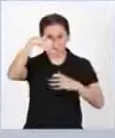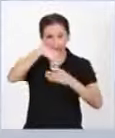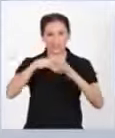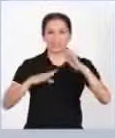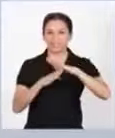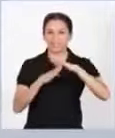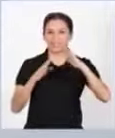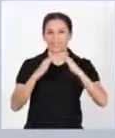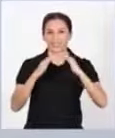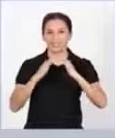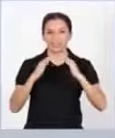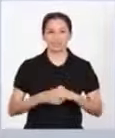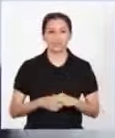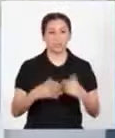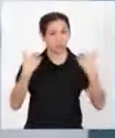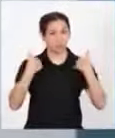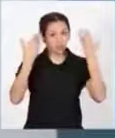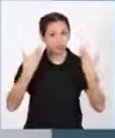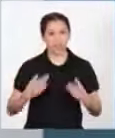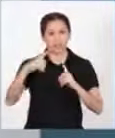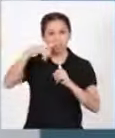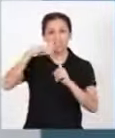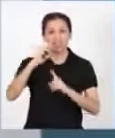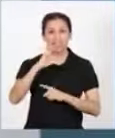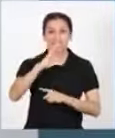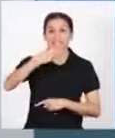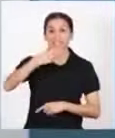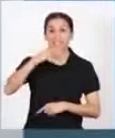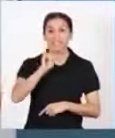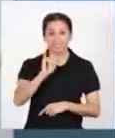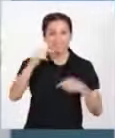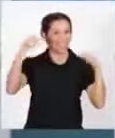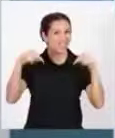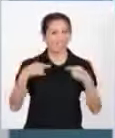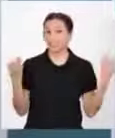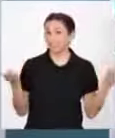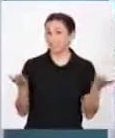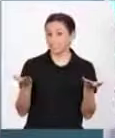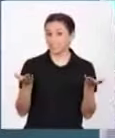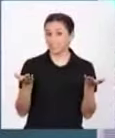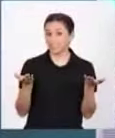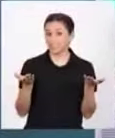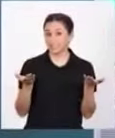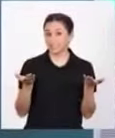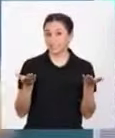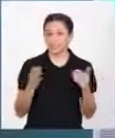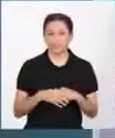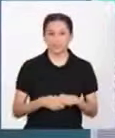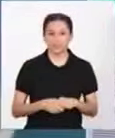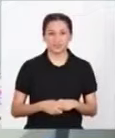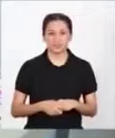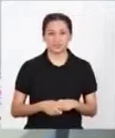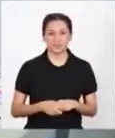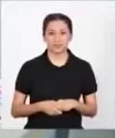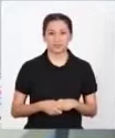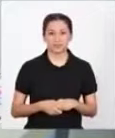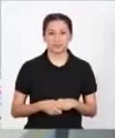desde sus hogares. Yo soy Techi y esta...